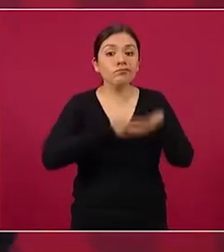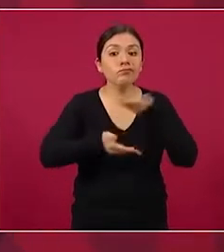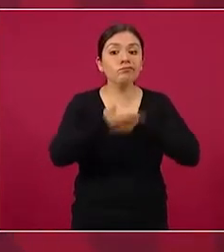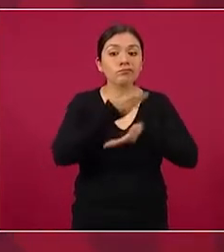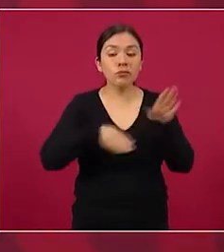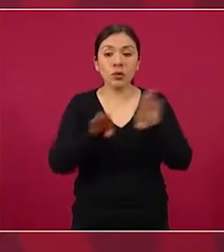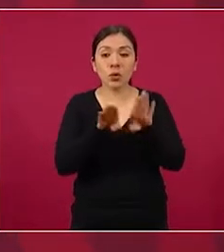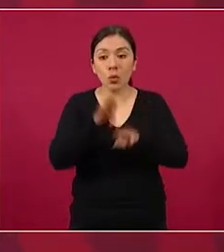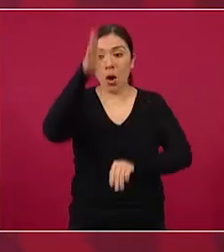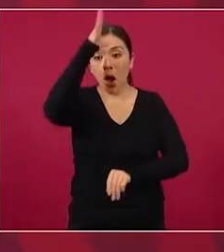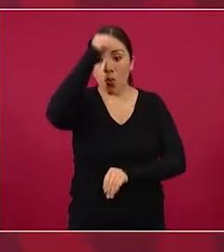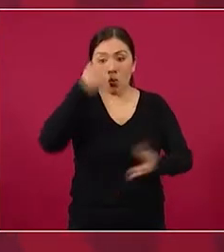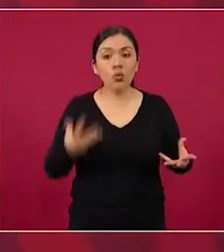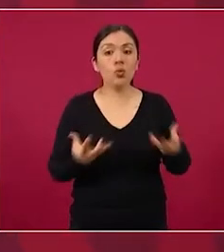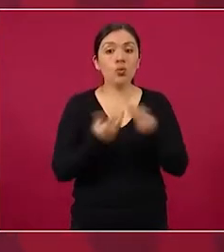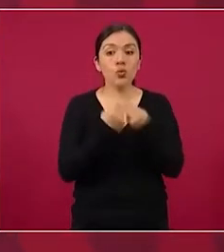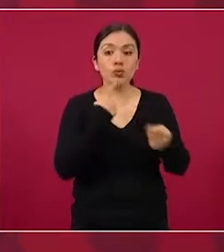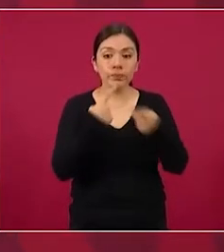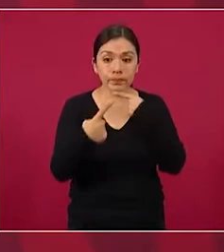trabajar juntos